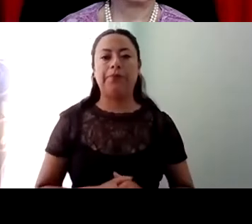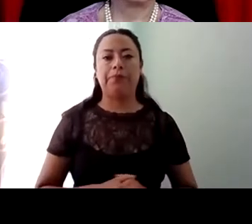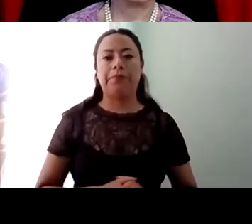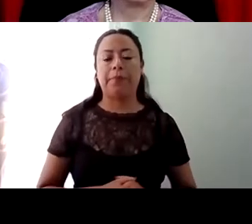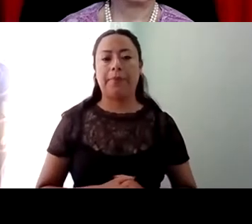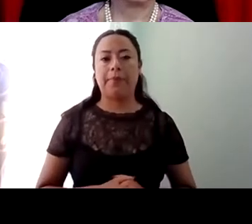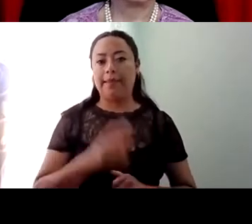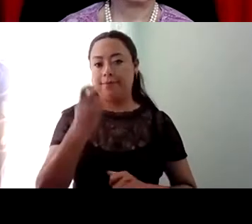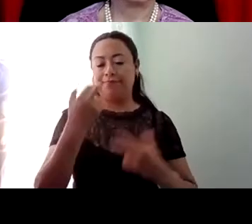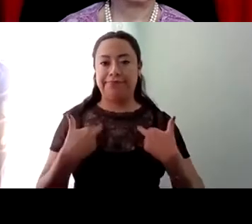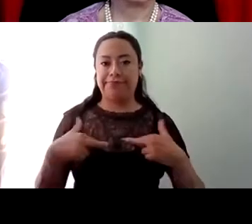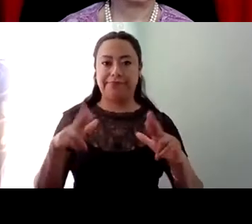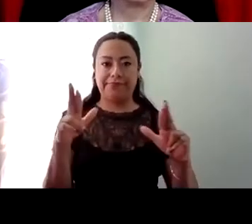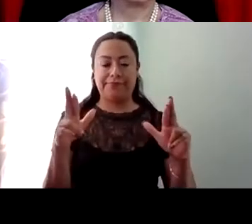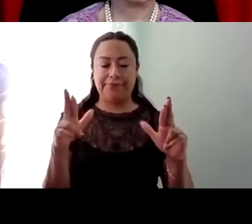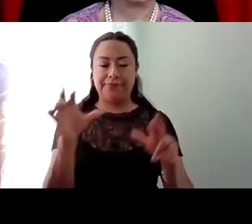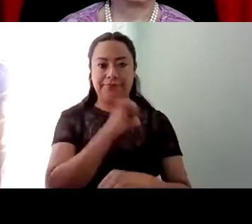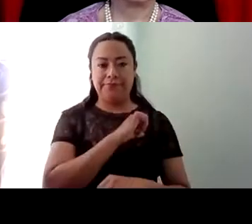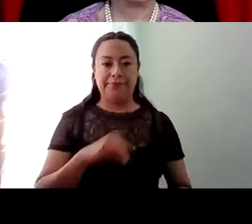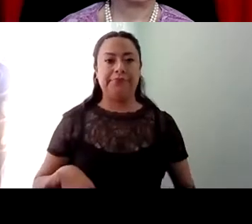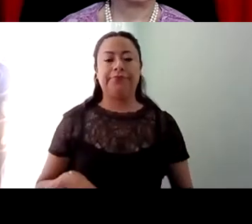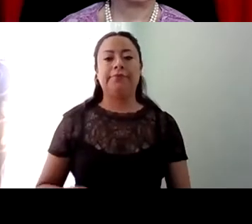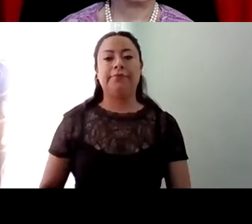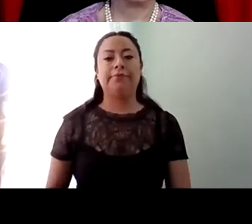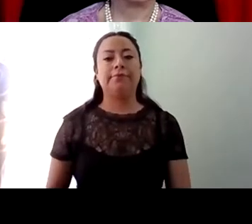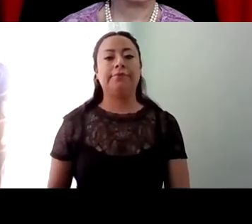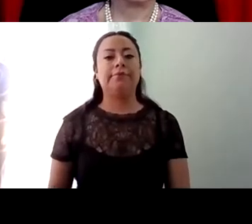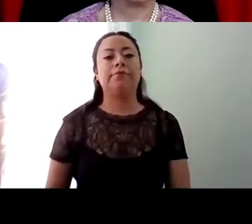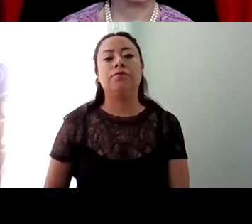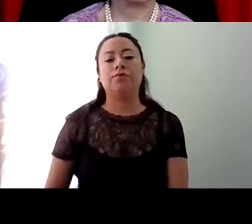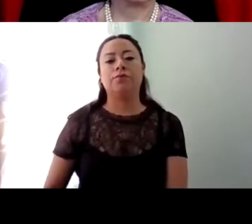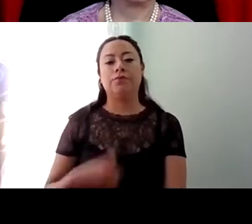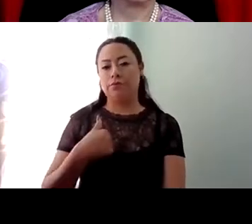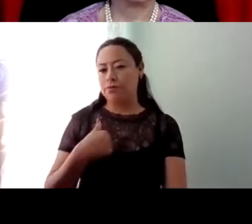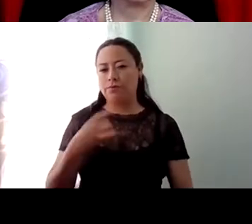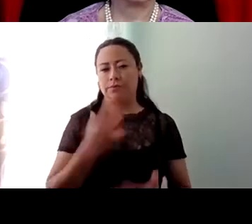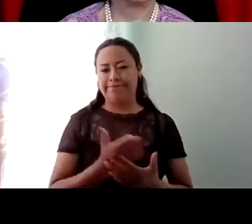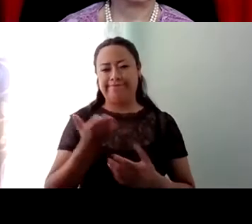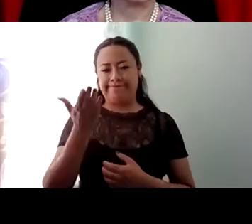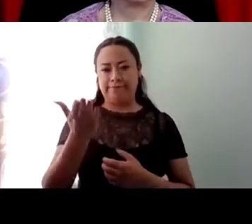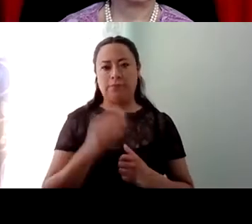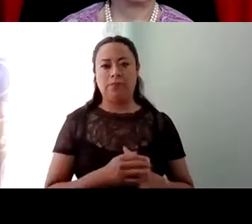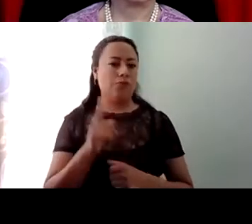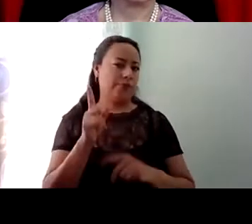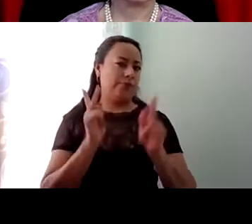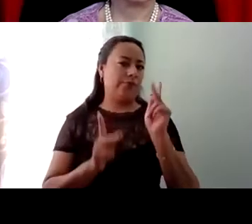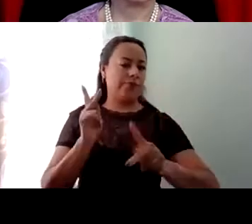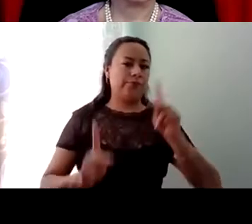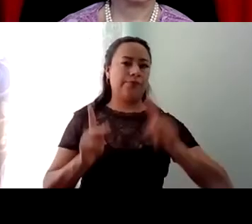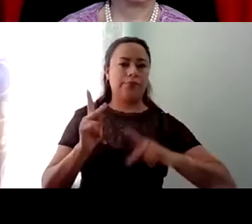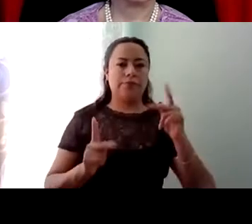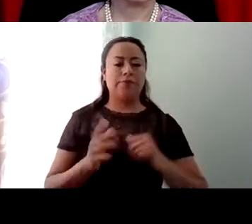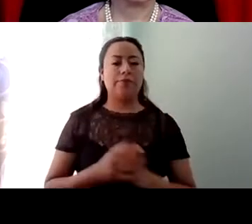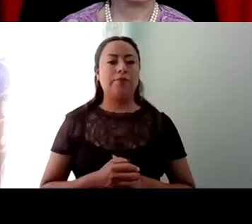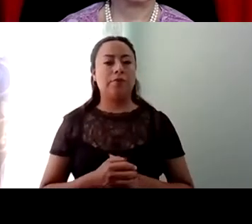esta representación en la alcaldía. Tal vez pediría muy brevemente que nos platicara cuál es la función,